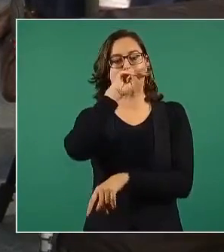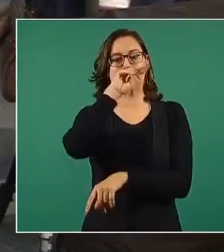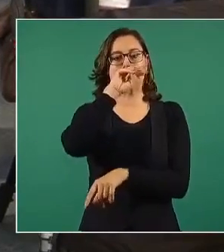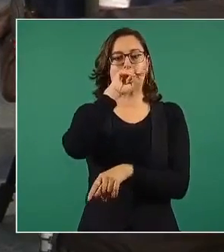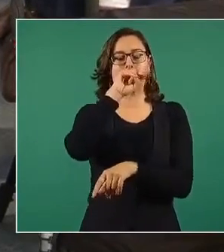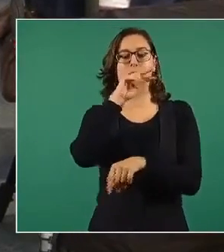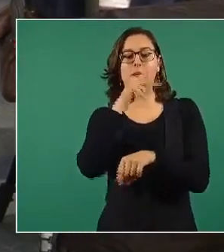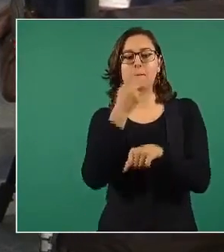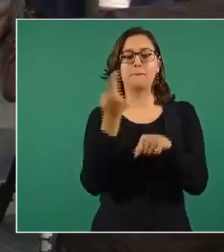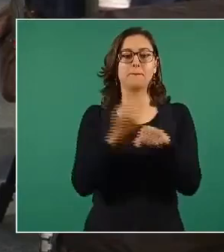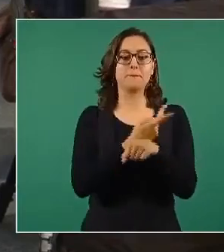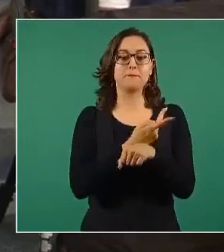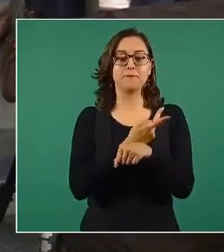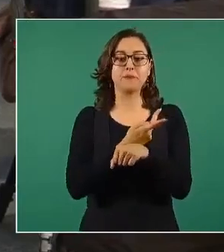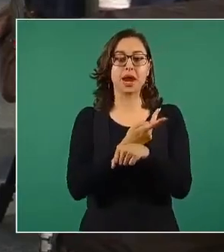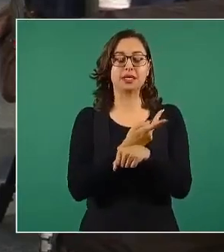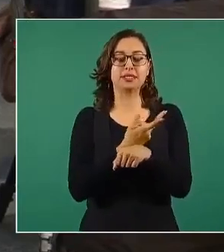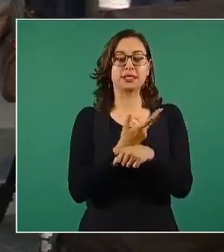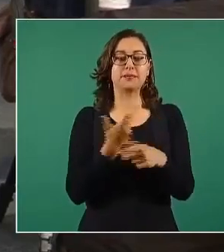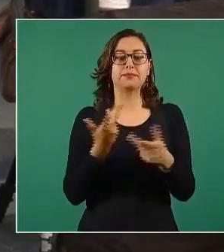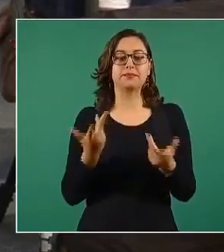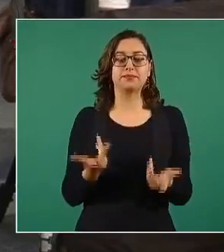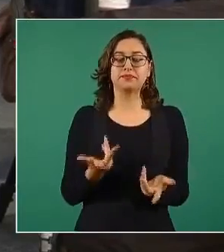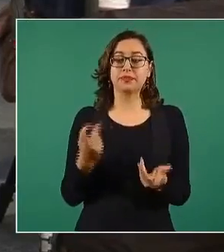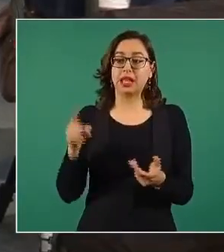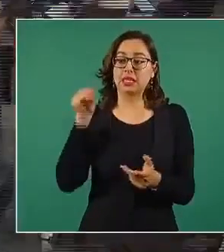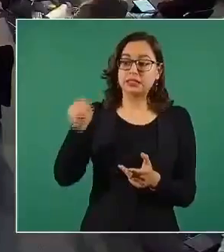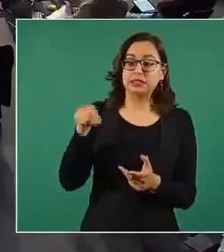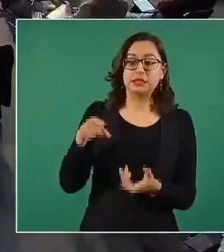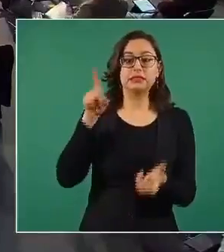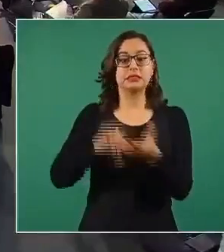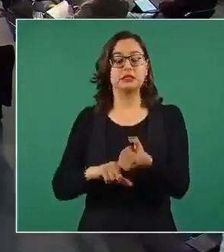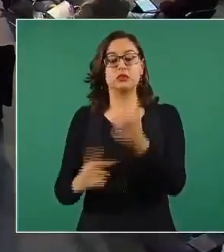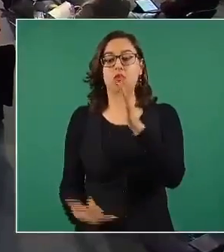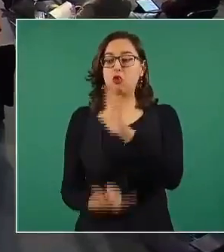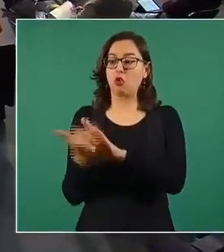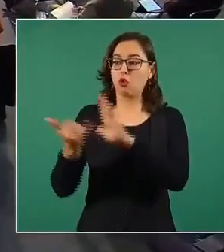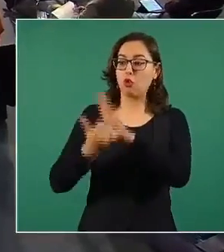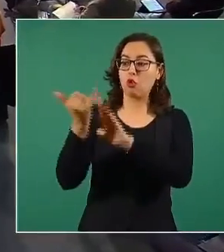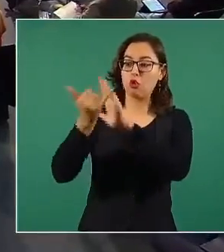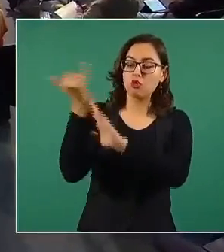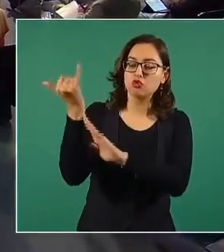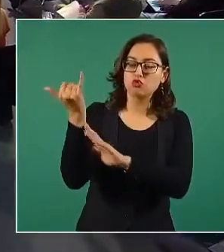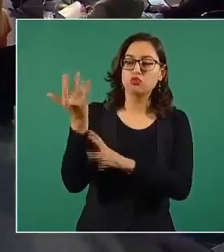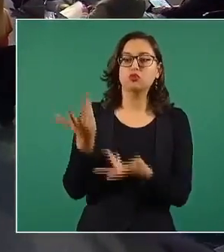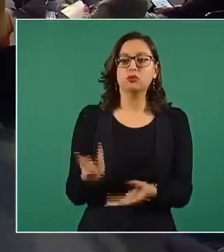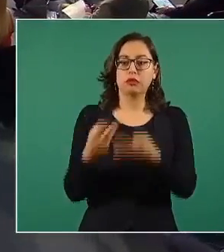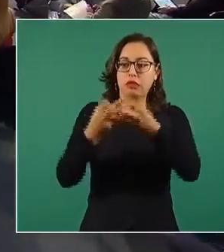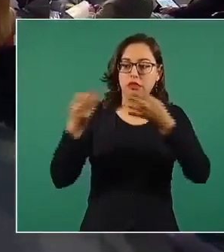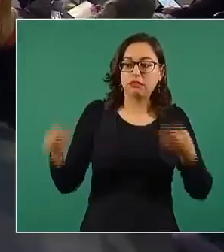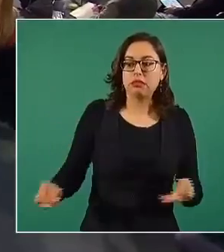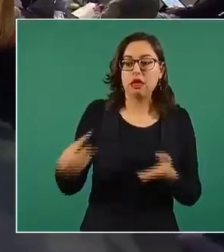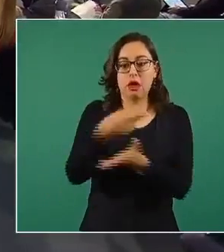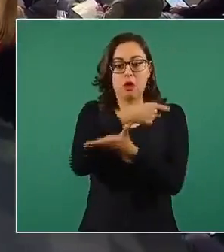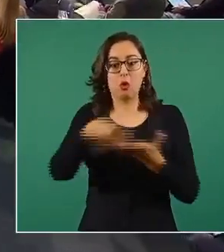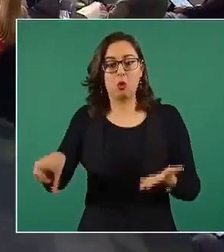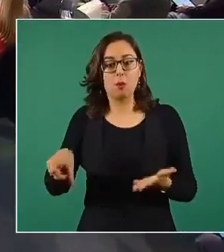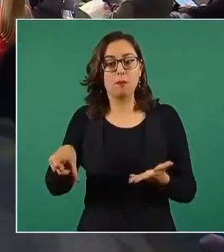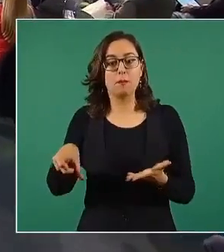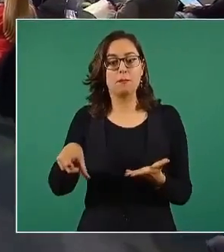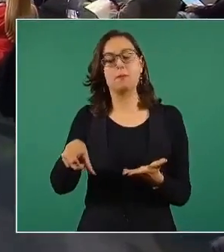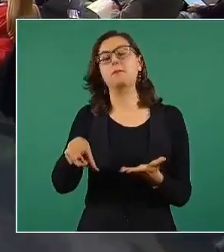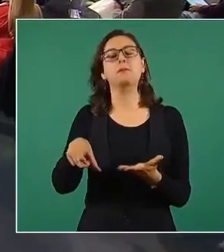esta construcción no está contemplando todavía la adquisición de terrenos para